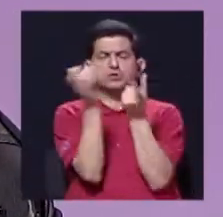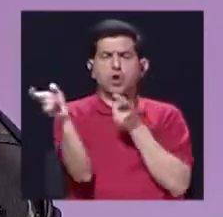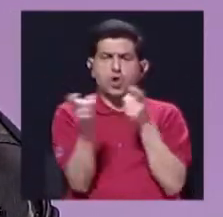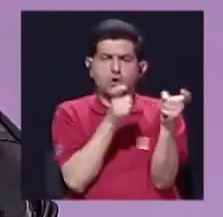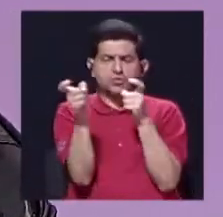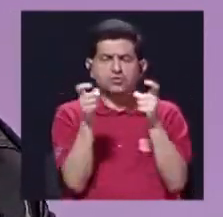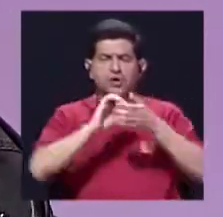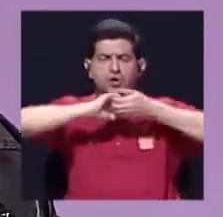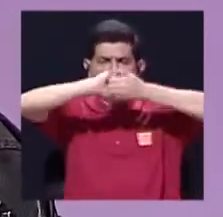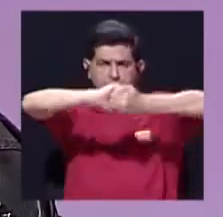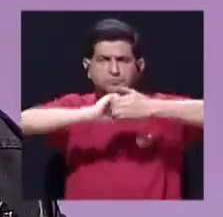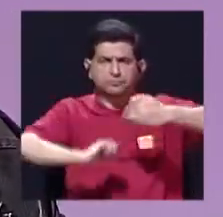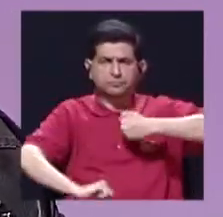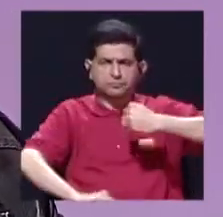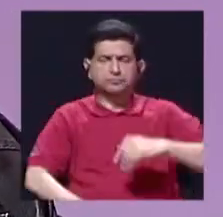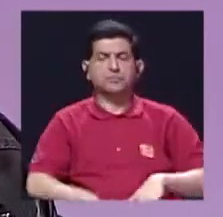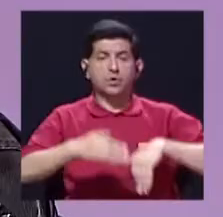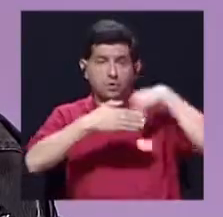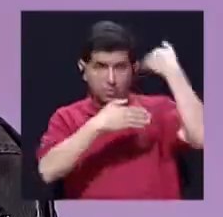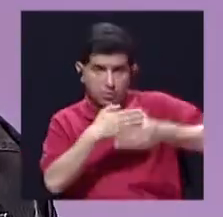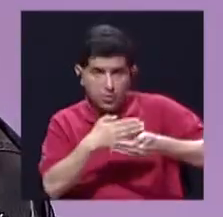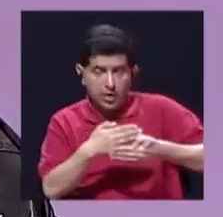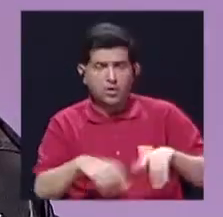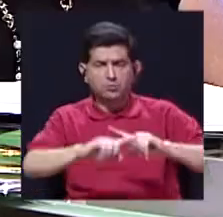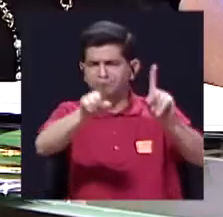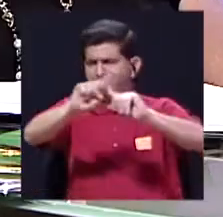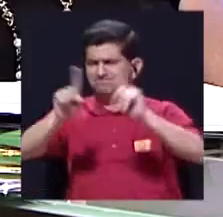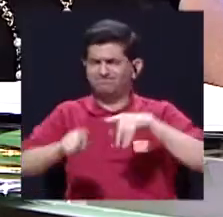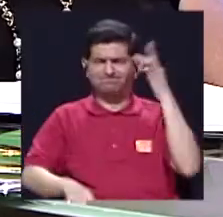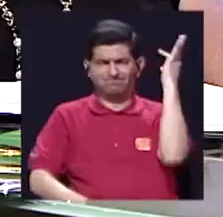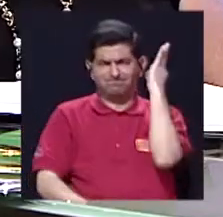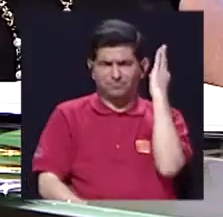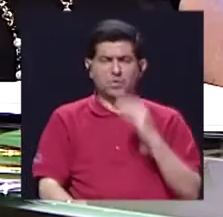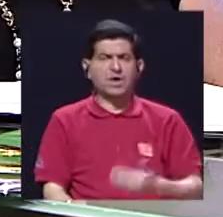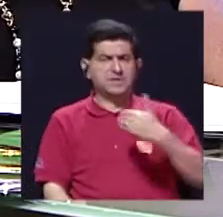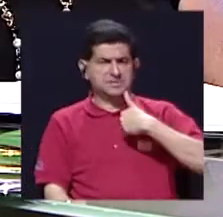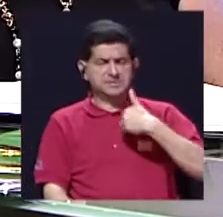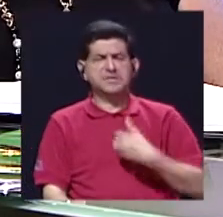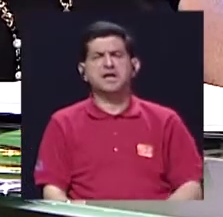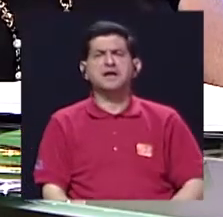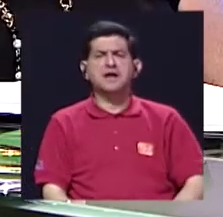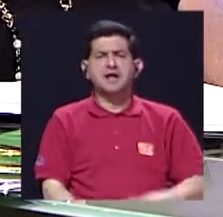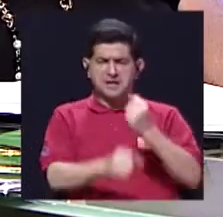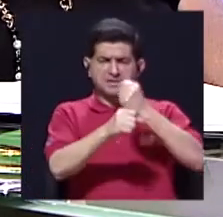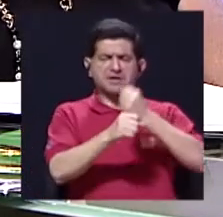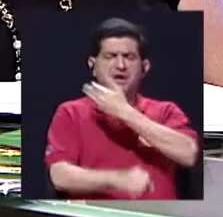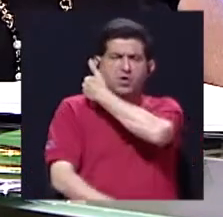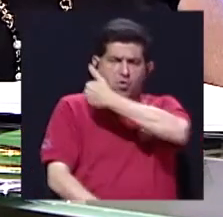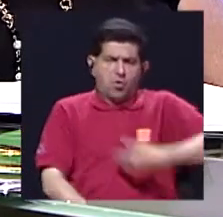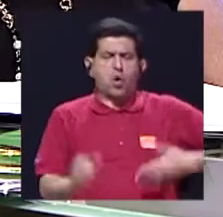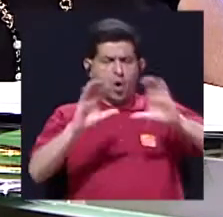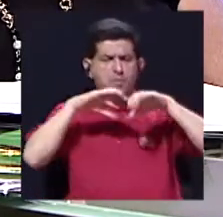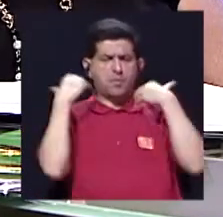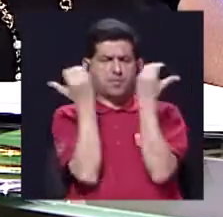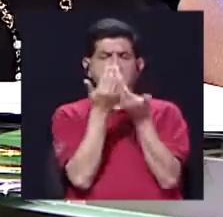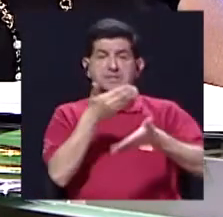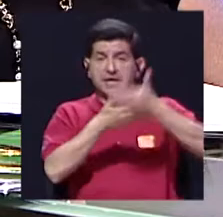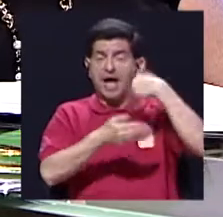administración de las cooperativas. Después de eso, muchas mujeres ocuparon puestos de presidentas del consejo. Antes